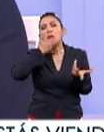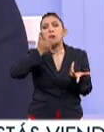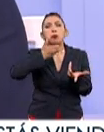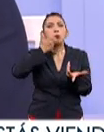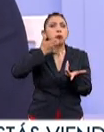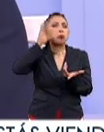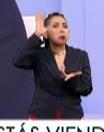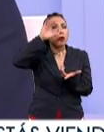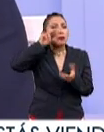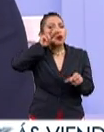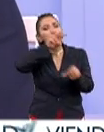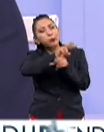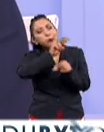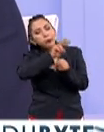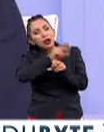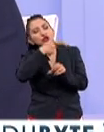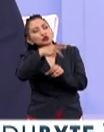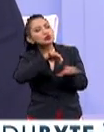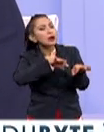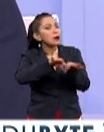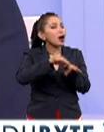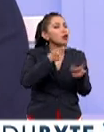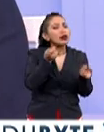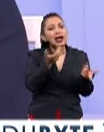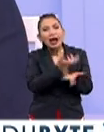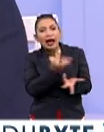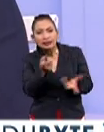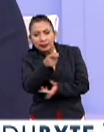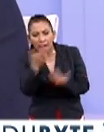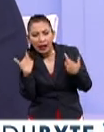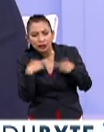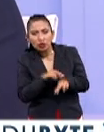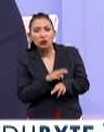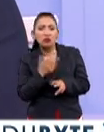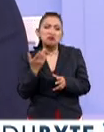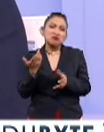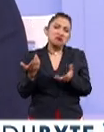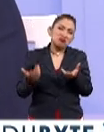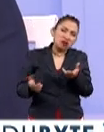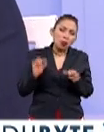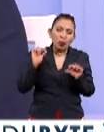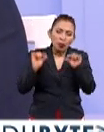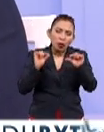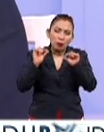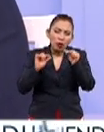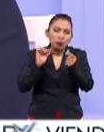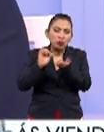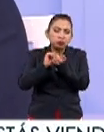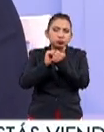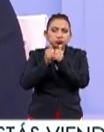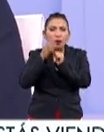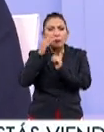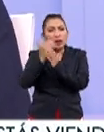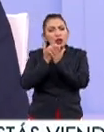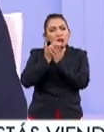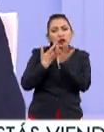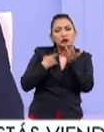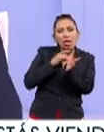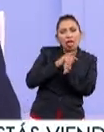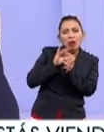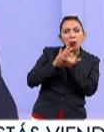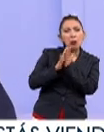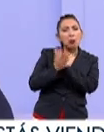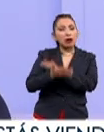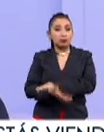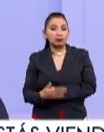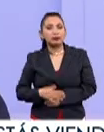de observación de la práctica docente. Entonces cada vez hay menos rechazo a que entren al salón de clases a observar la